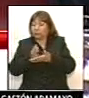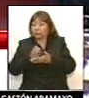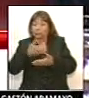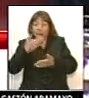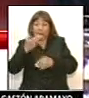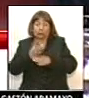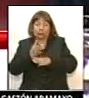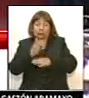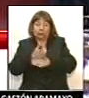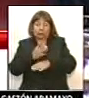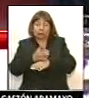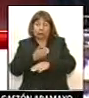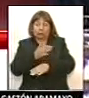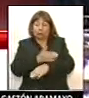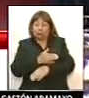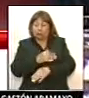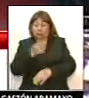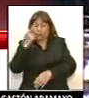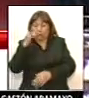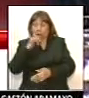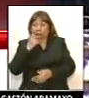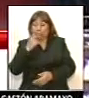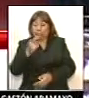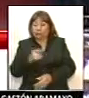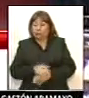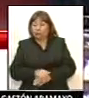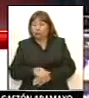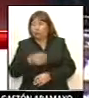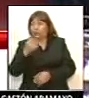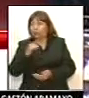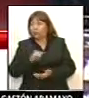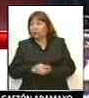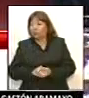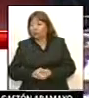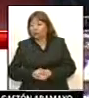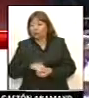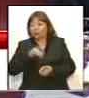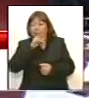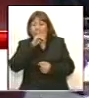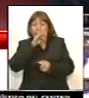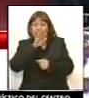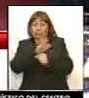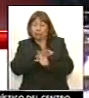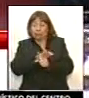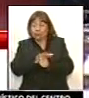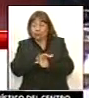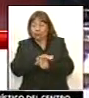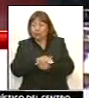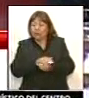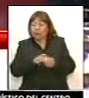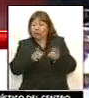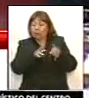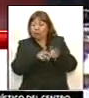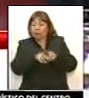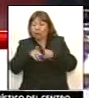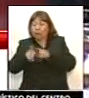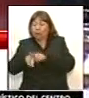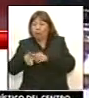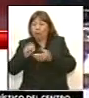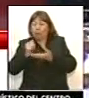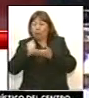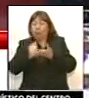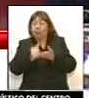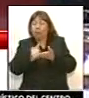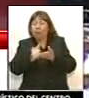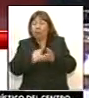nuestras políticas en frontera, para eso. Para que defendamos nuestros compromisos en esa dirección. También nos ayuda a mirar los temas,